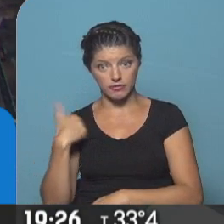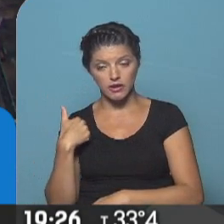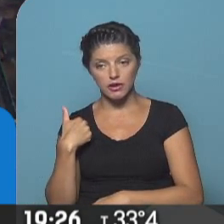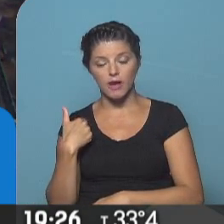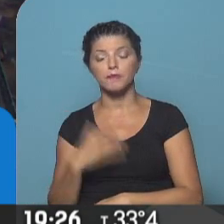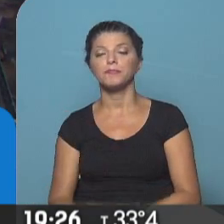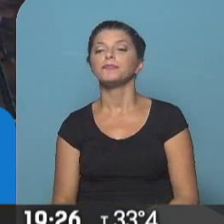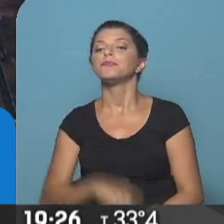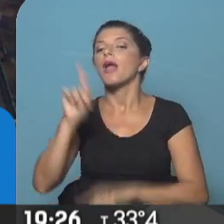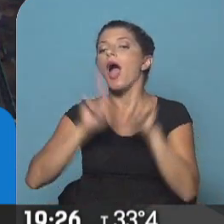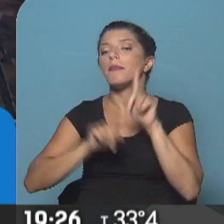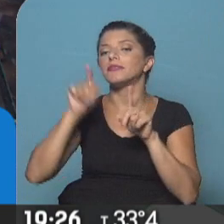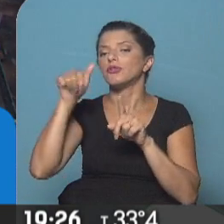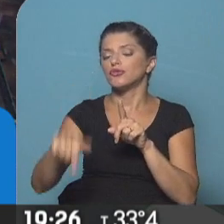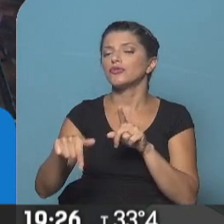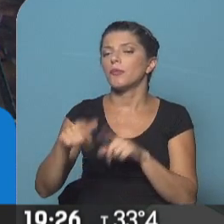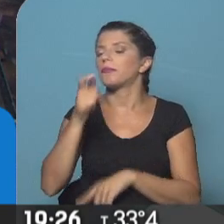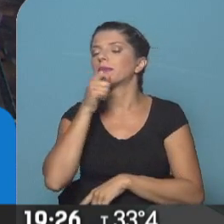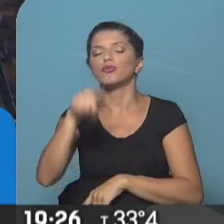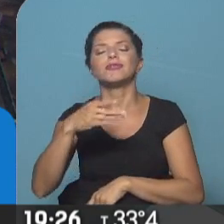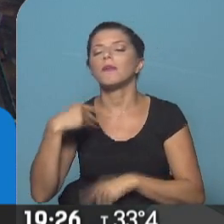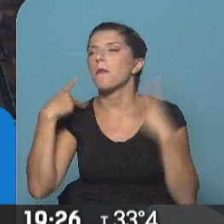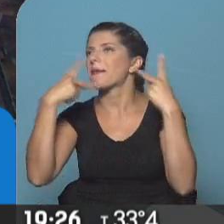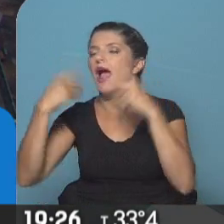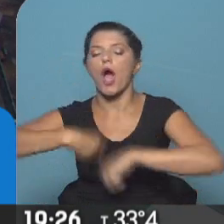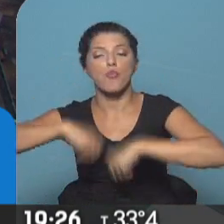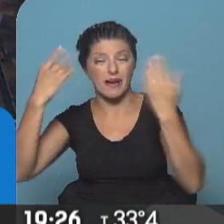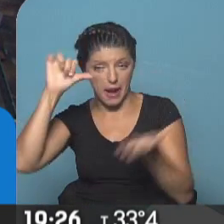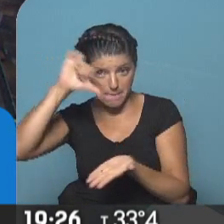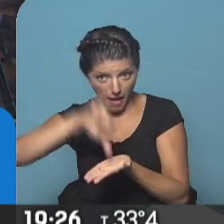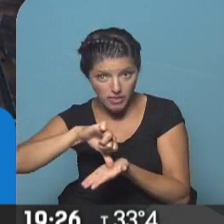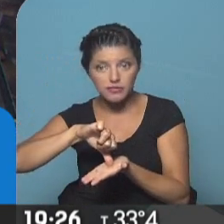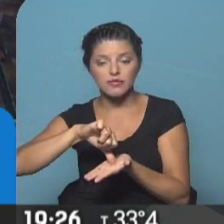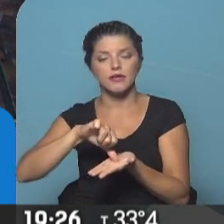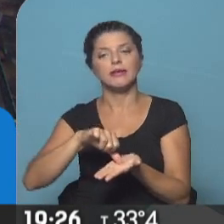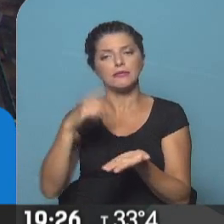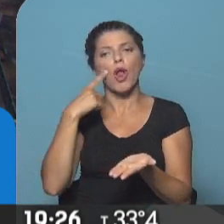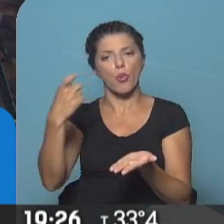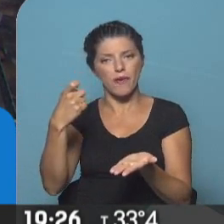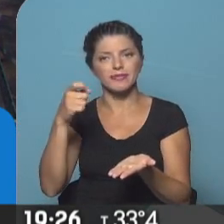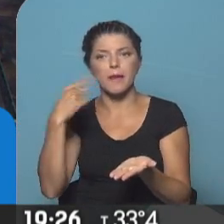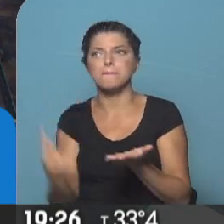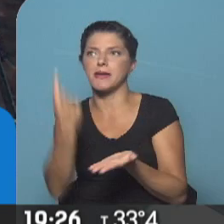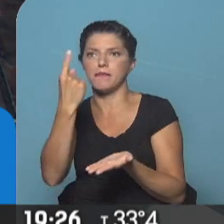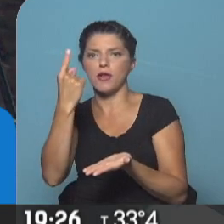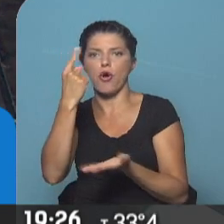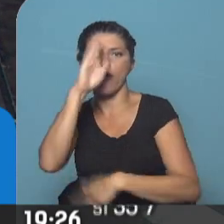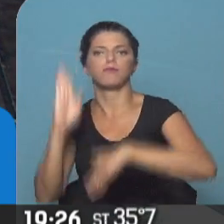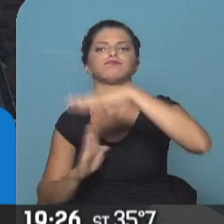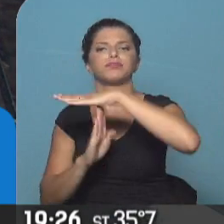cuestionamos al hombre más querido del mundo. Usted vaya a cualquier país del mundo y va a ver que Francisco está por encima de cualquier